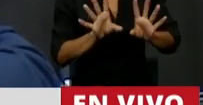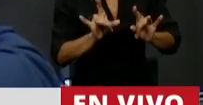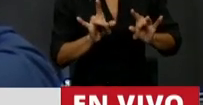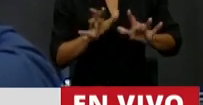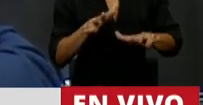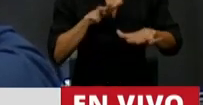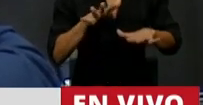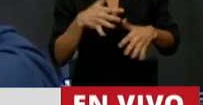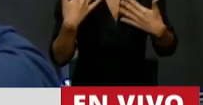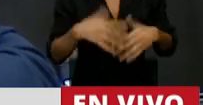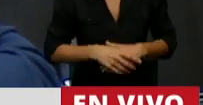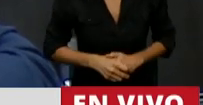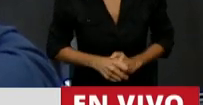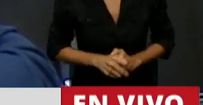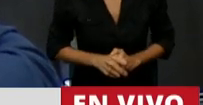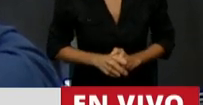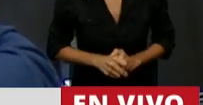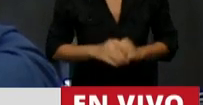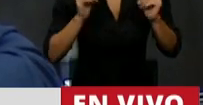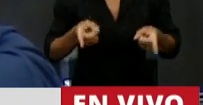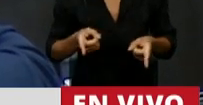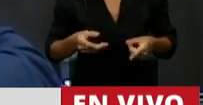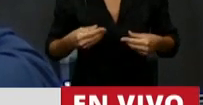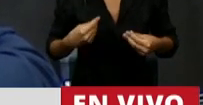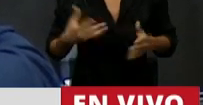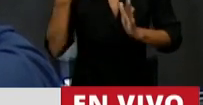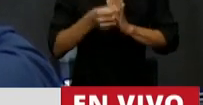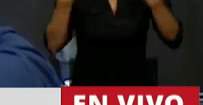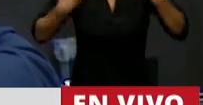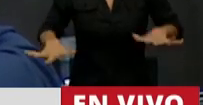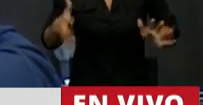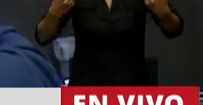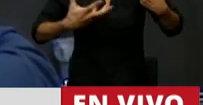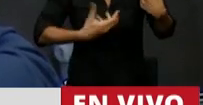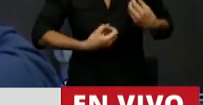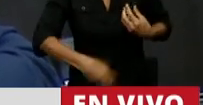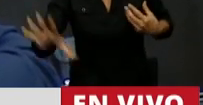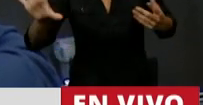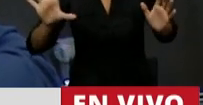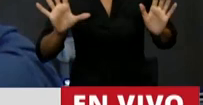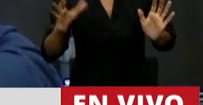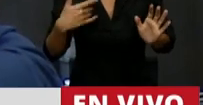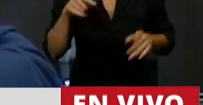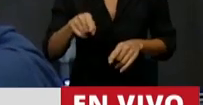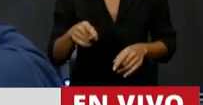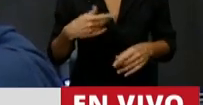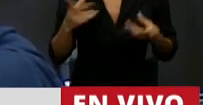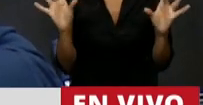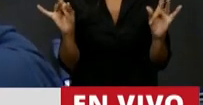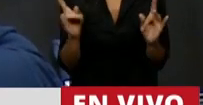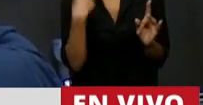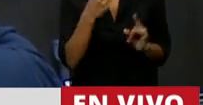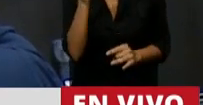difíciles incluido abortos naturales. Si hay algo difícil para las mujeres, ver la transformación